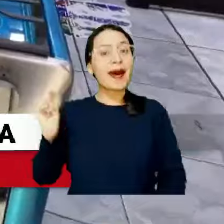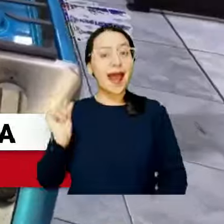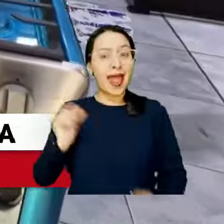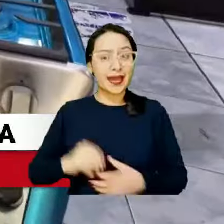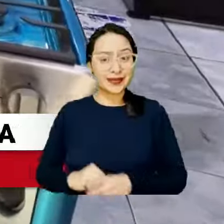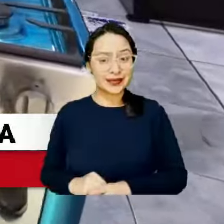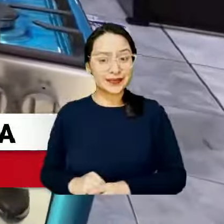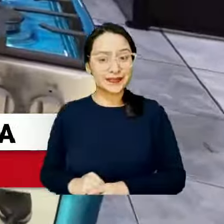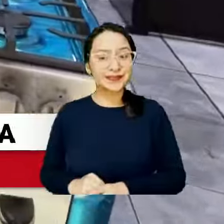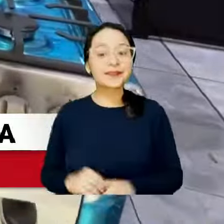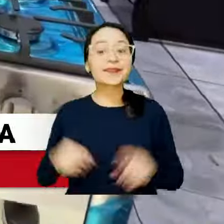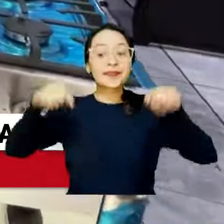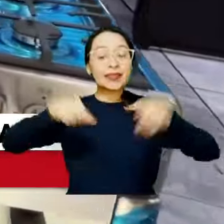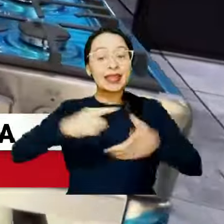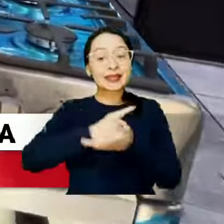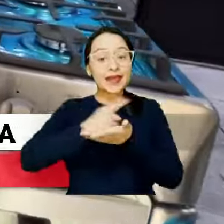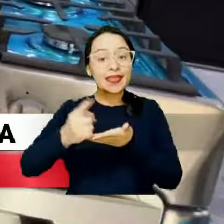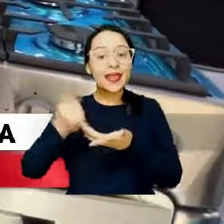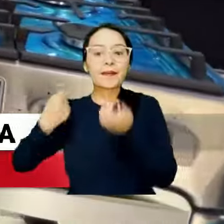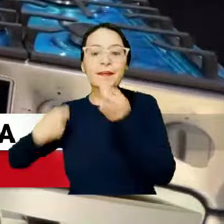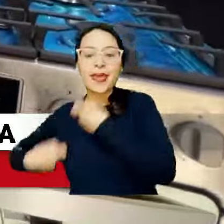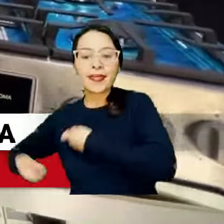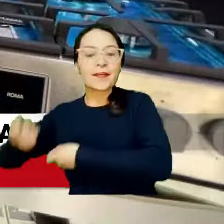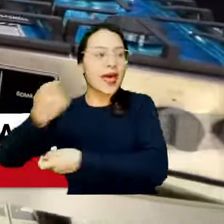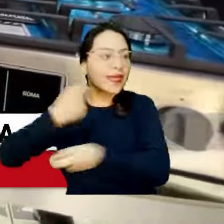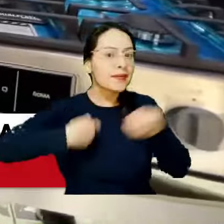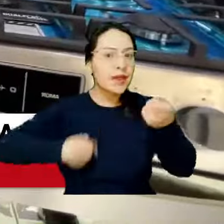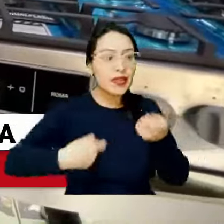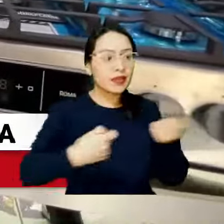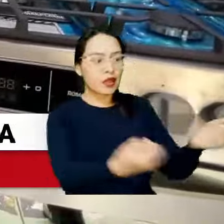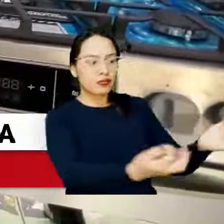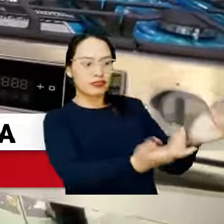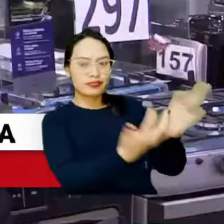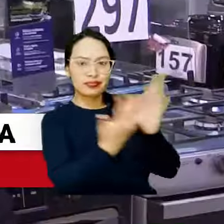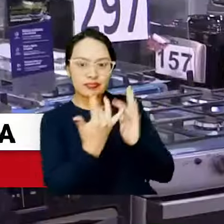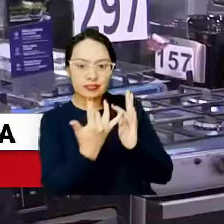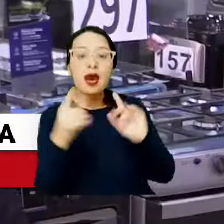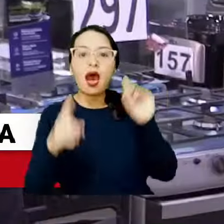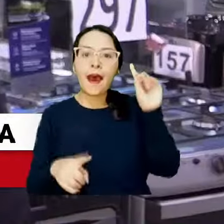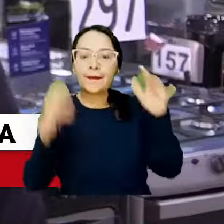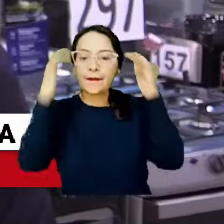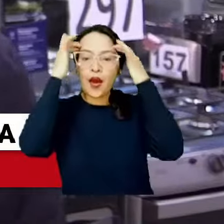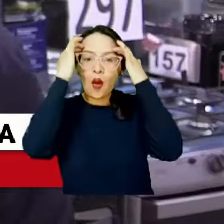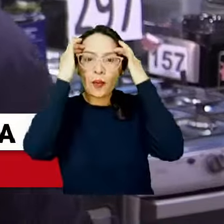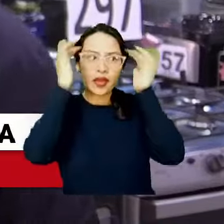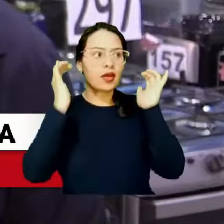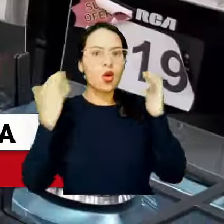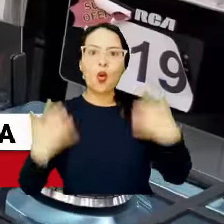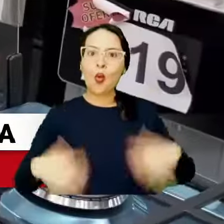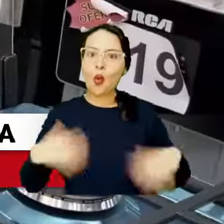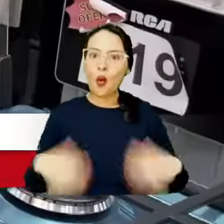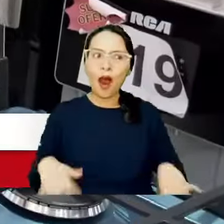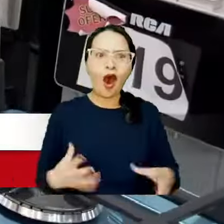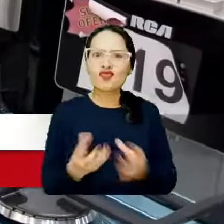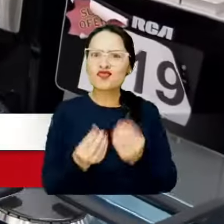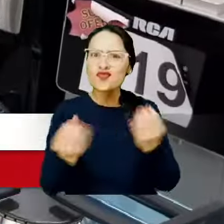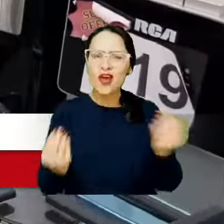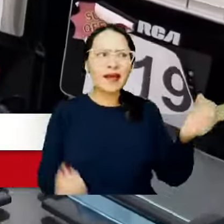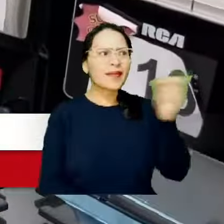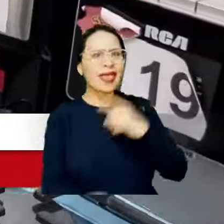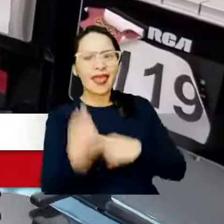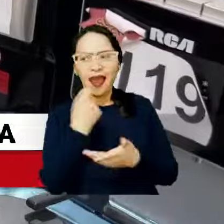ventas, precisamente por la preocupación del alza del IVA en Ecuador. Fue como un viernes negro las ventas.